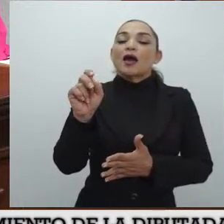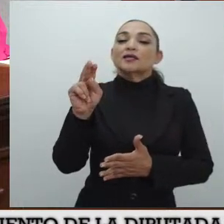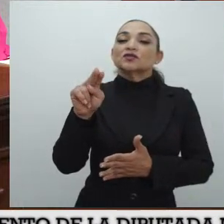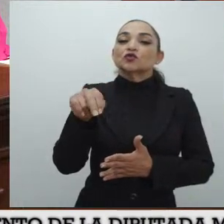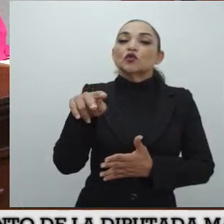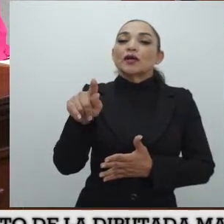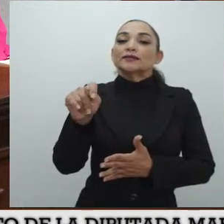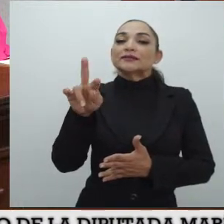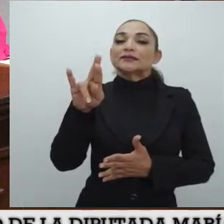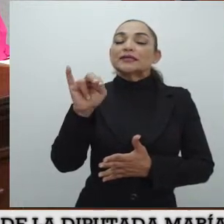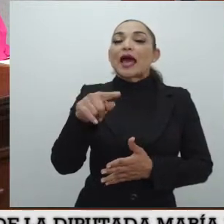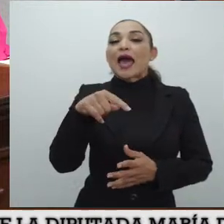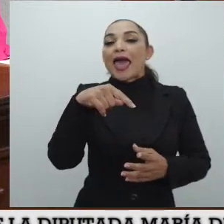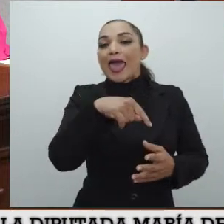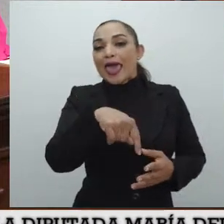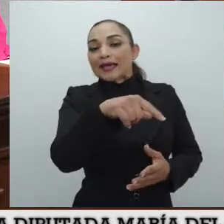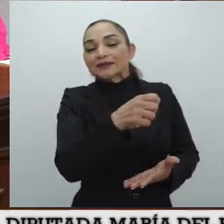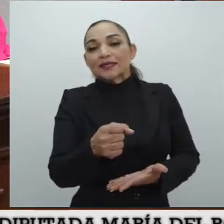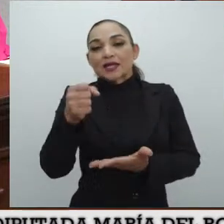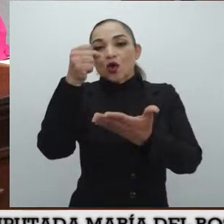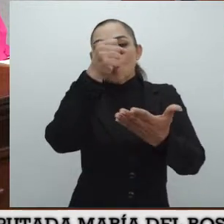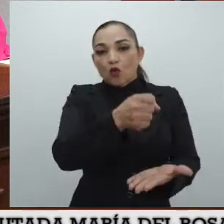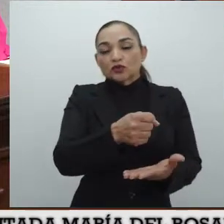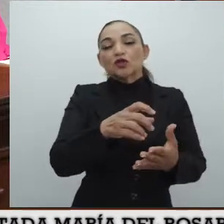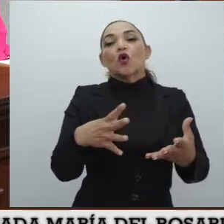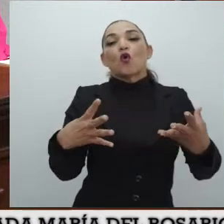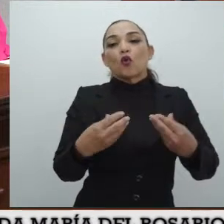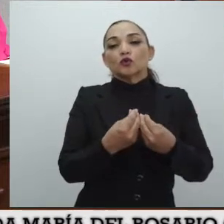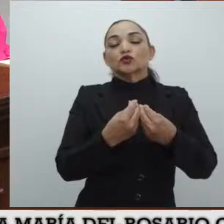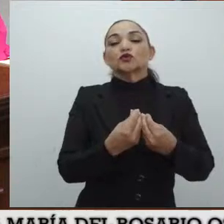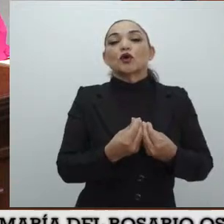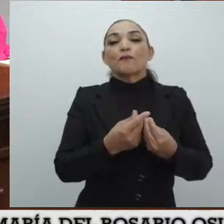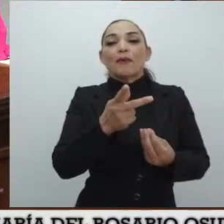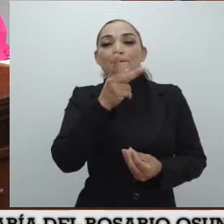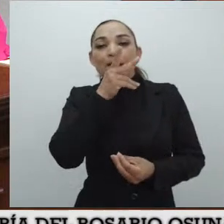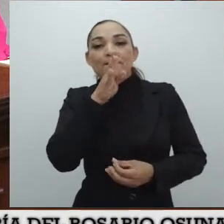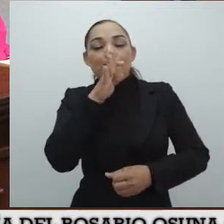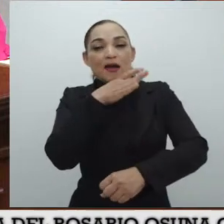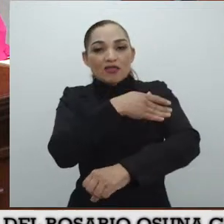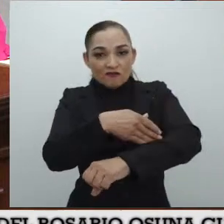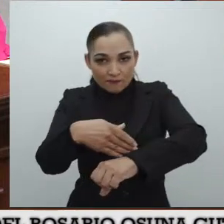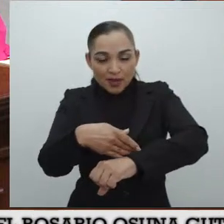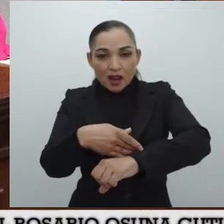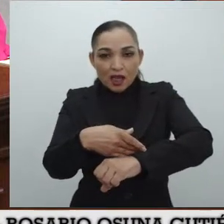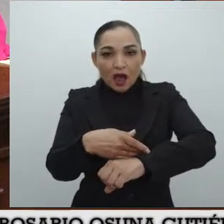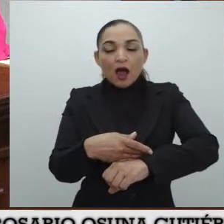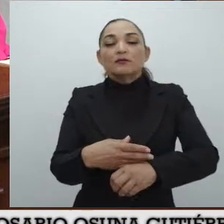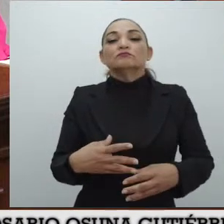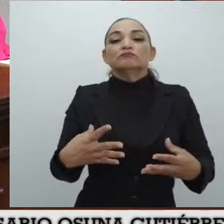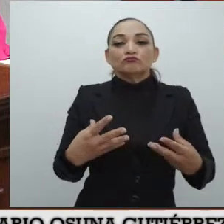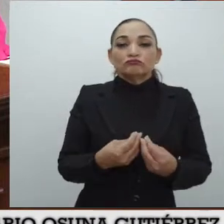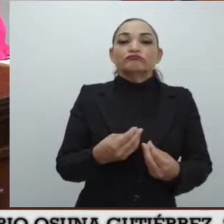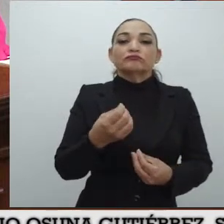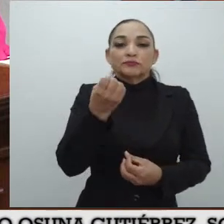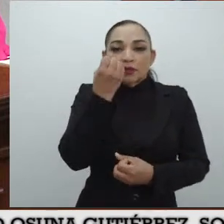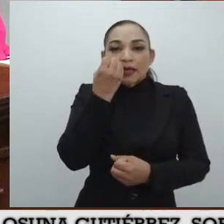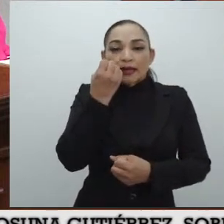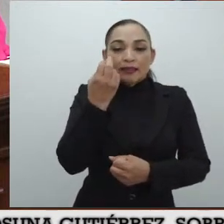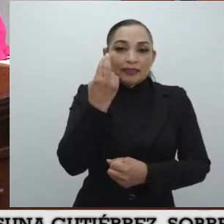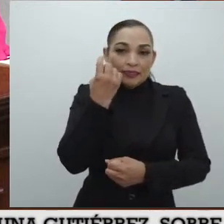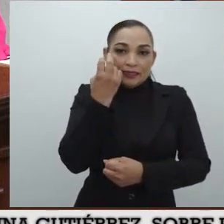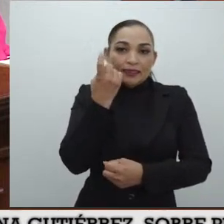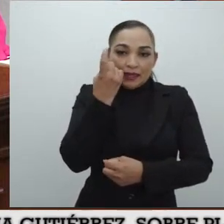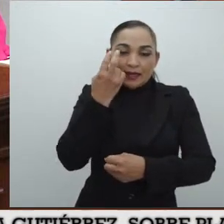los padres de familia en coordinación con los directores de las escuelas. Por eso me parece que es importante que